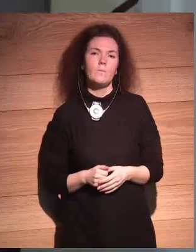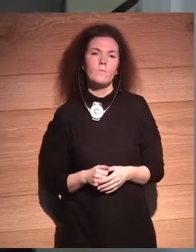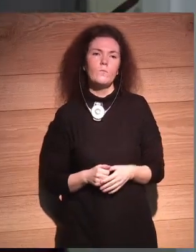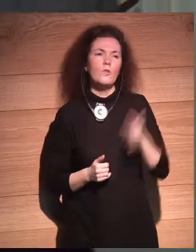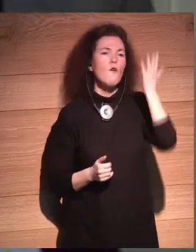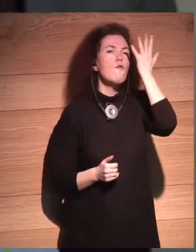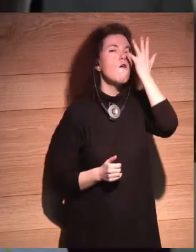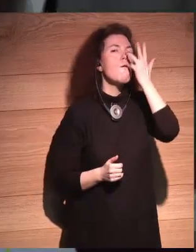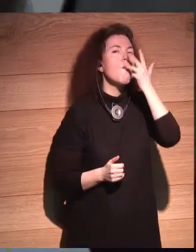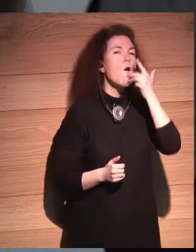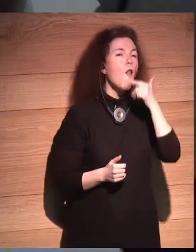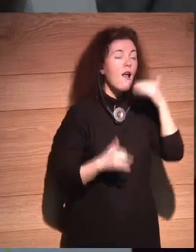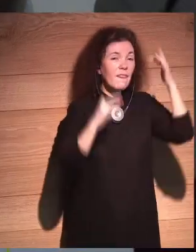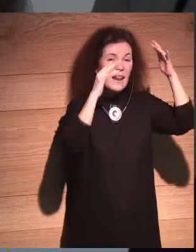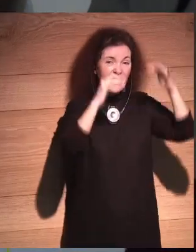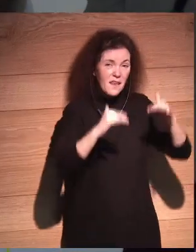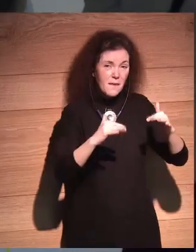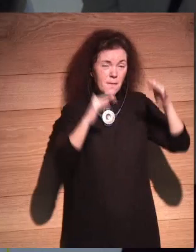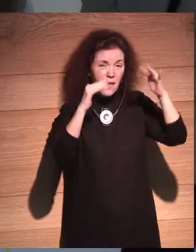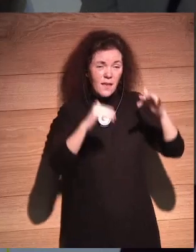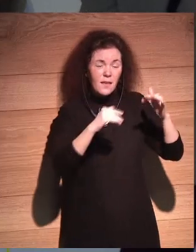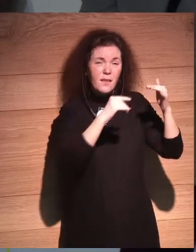Los tonos de color en la nieve,